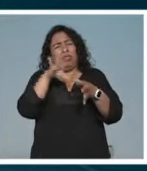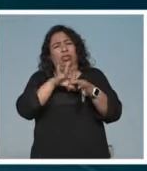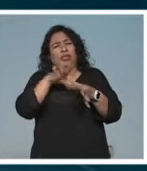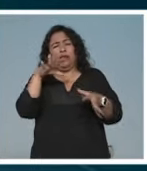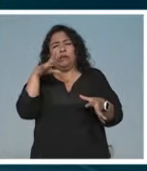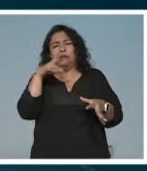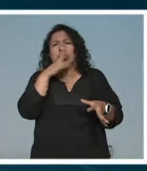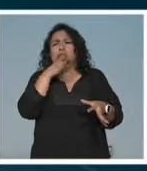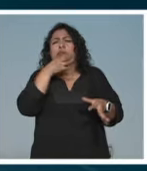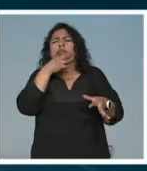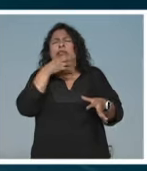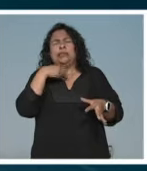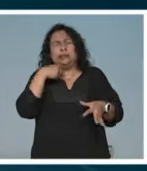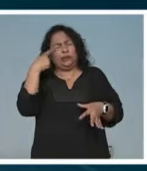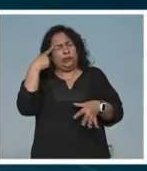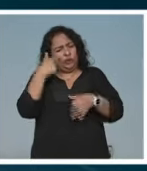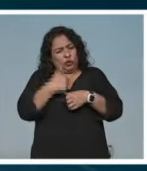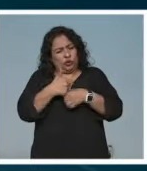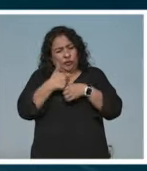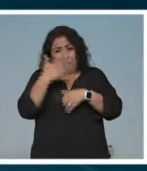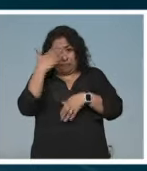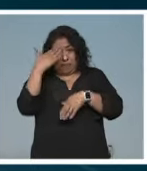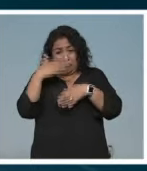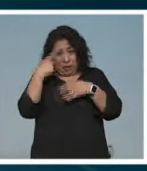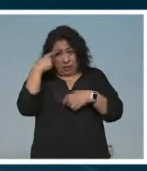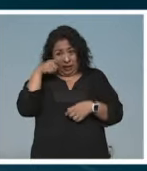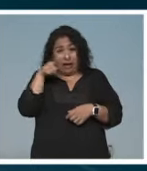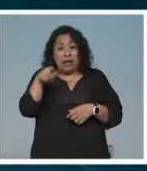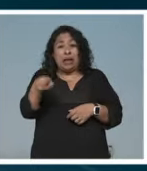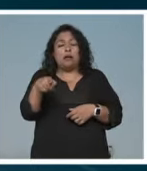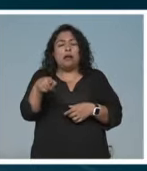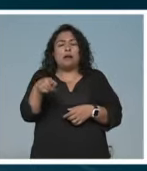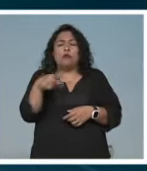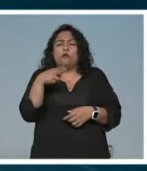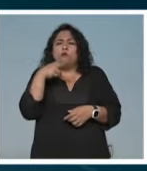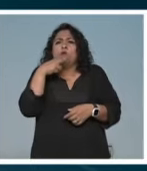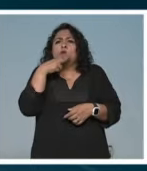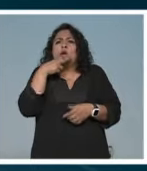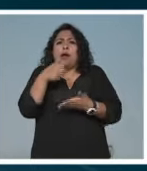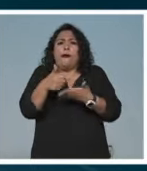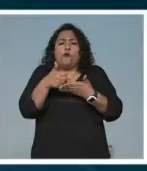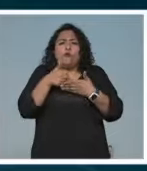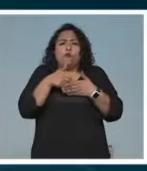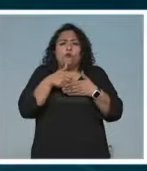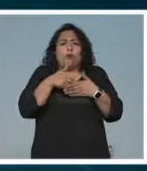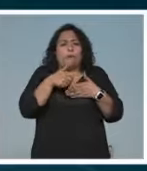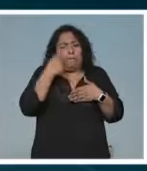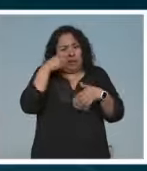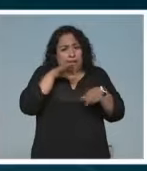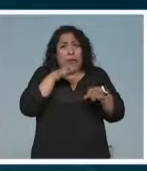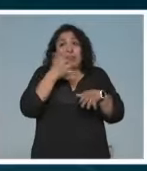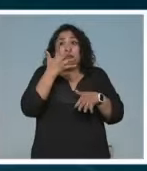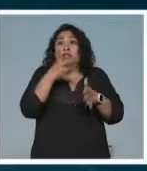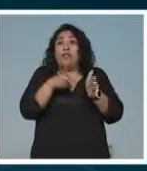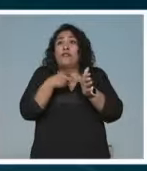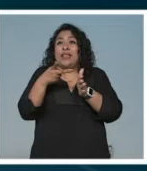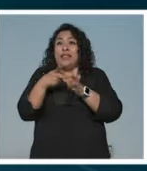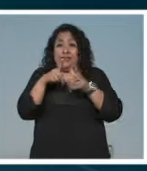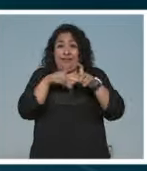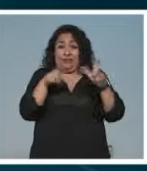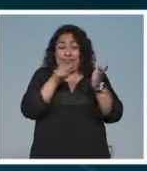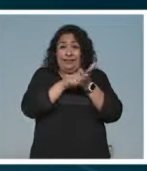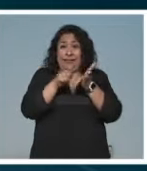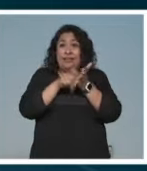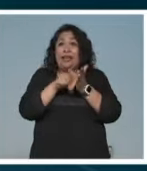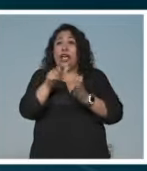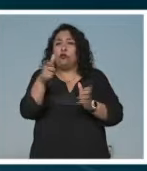lo atormentaba porque la memoria era para él su materia prima y su herramienta. 5 versiones hizo del texto